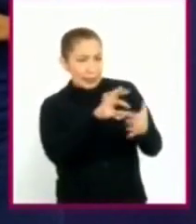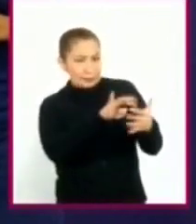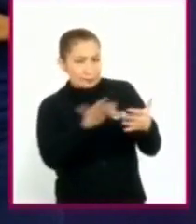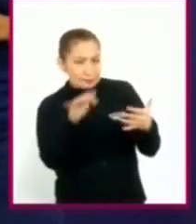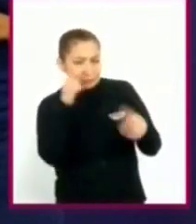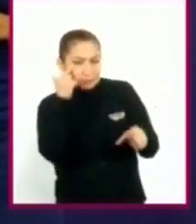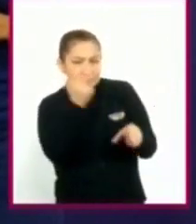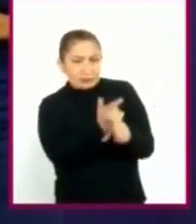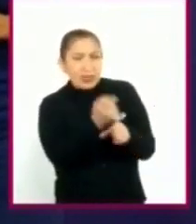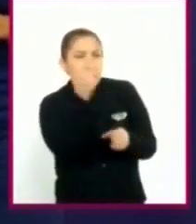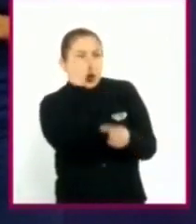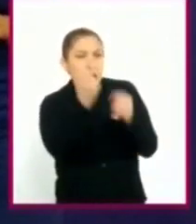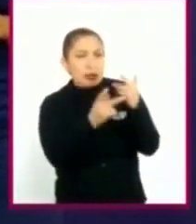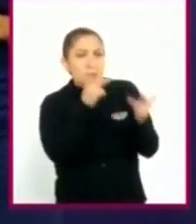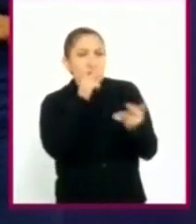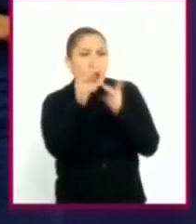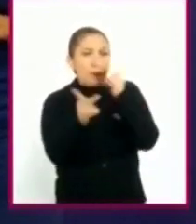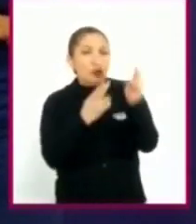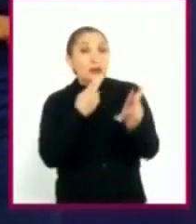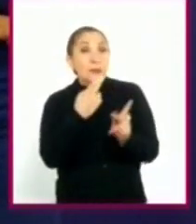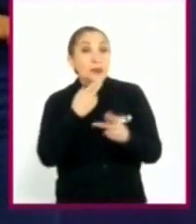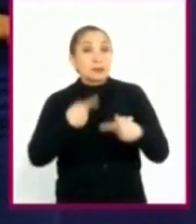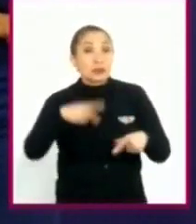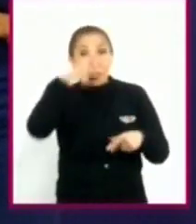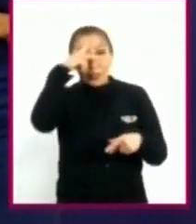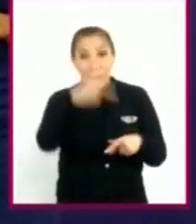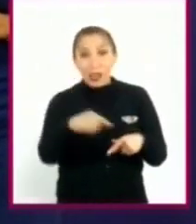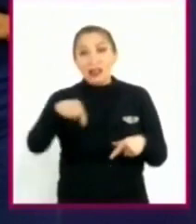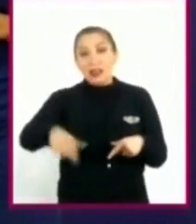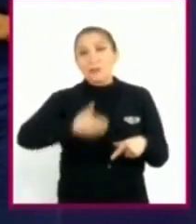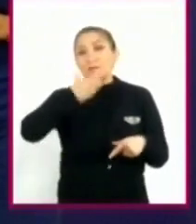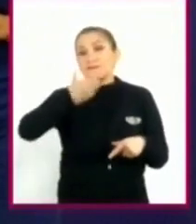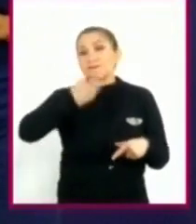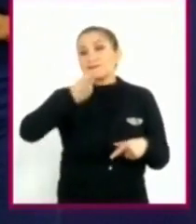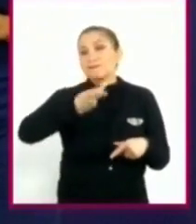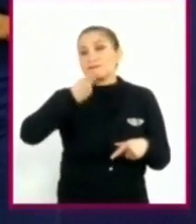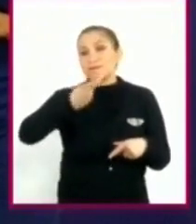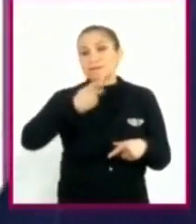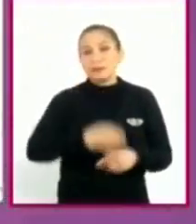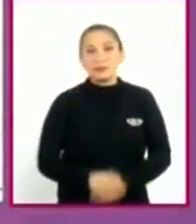e identificar ciertas palabras que usamos los mexicanos en nuestra forma de hablar.